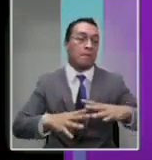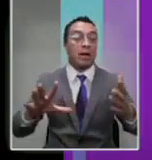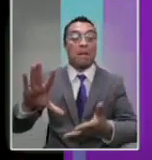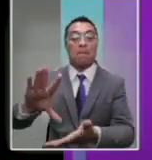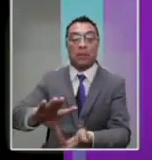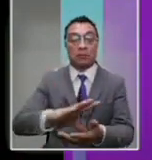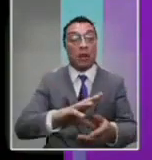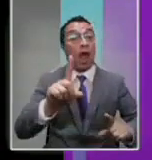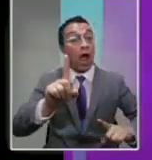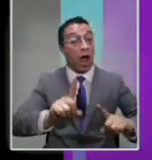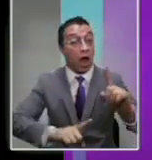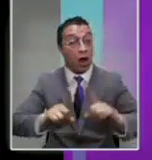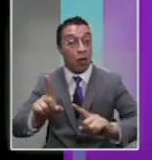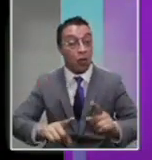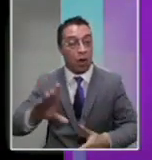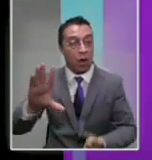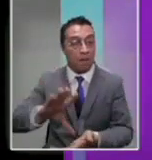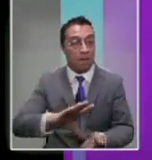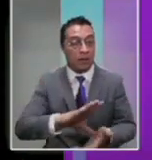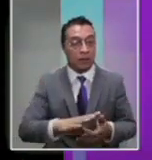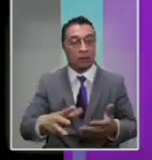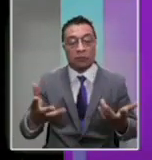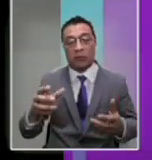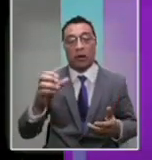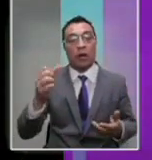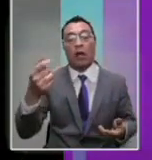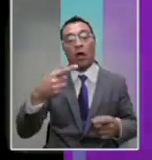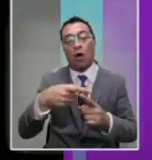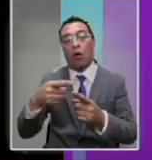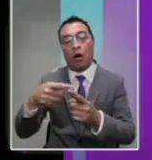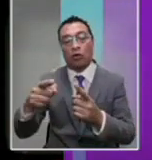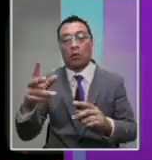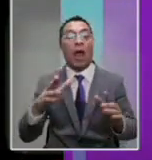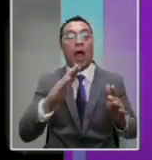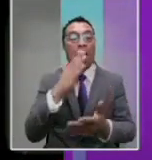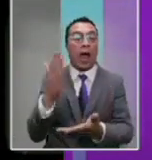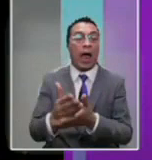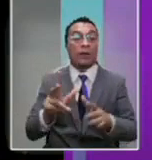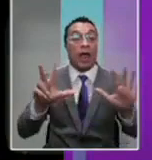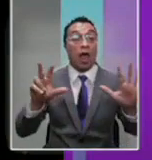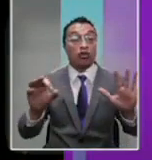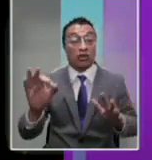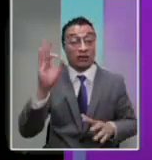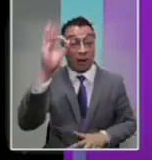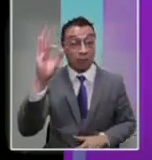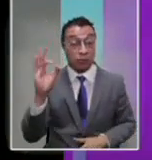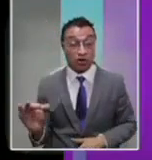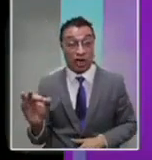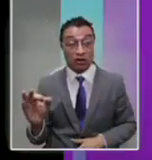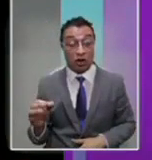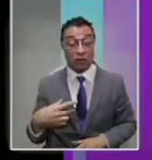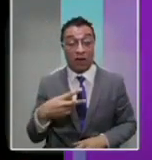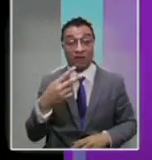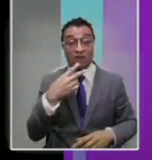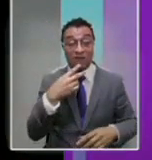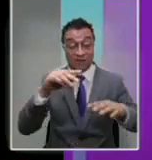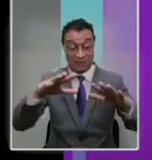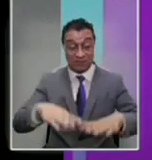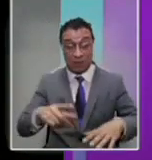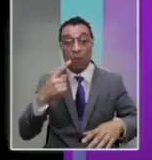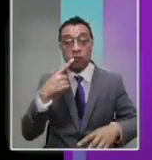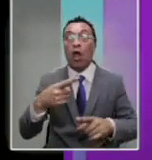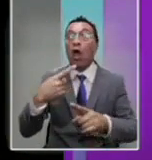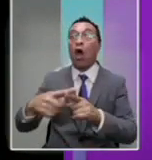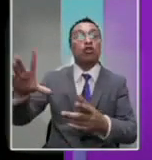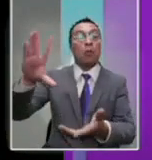considerablemente entre países. En algunos países árabes, por ejemplo, hasta un 80% de la población residente